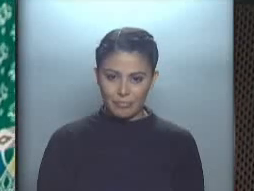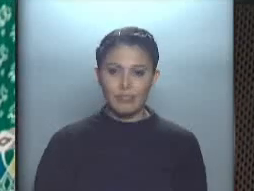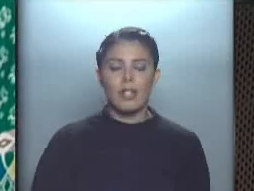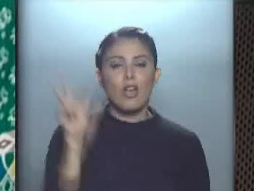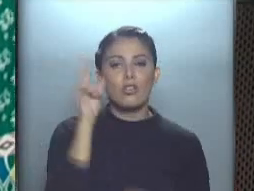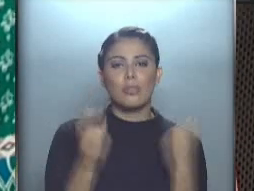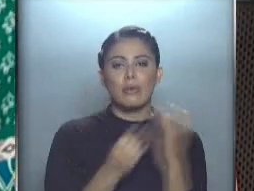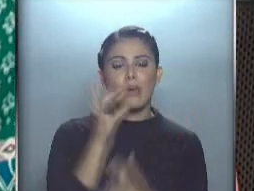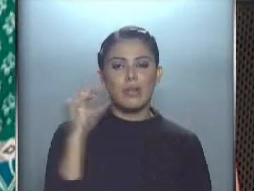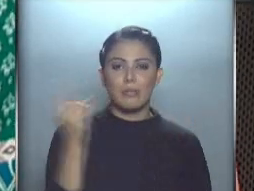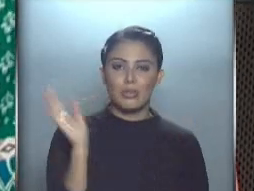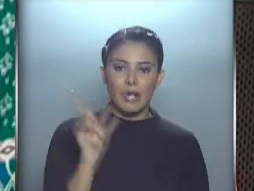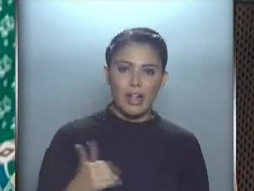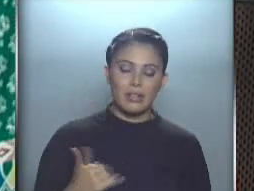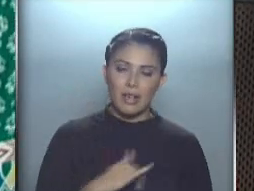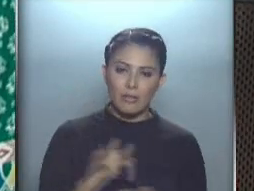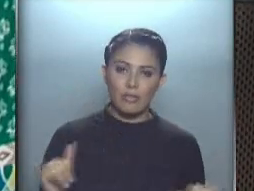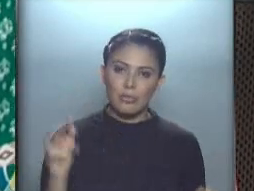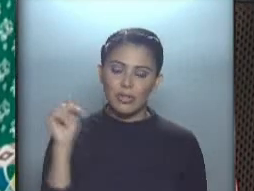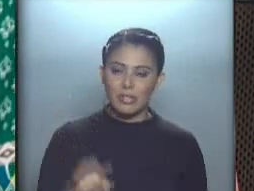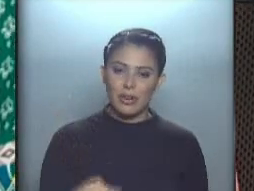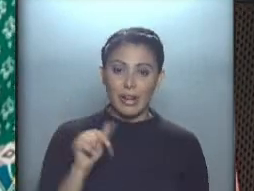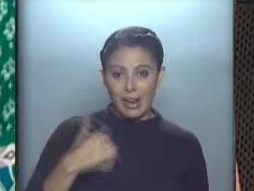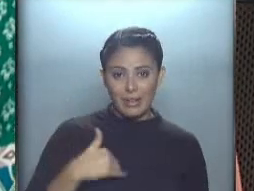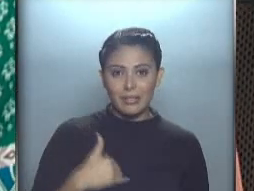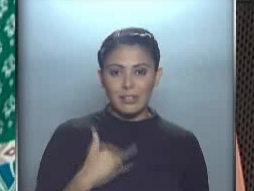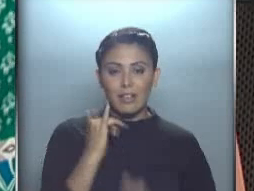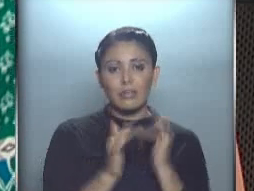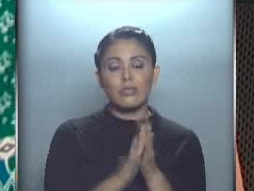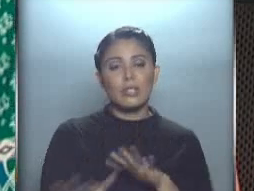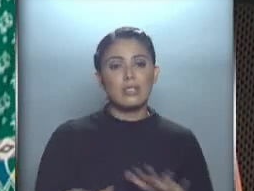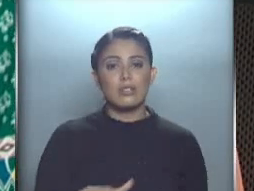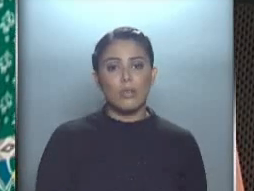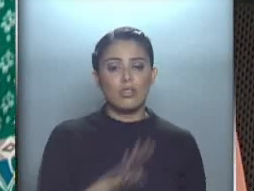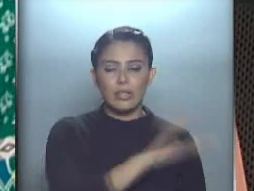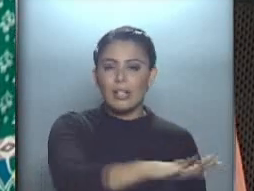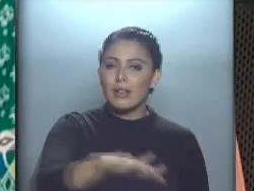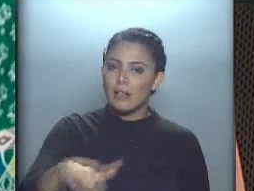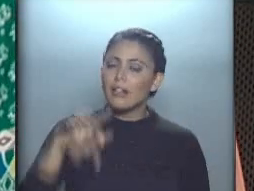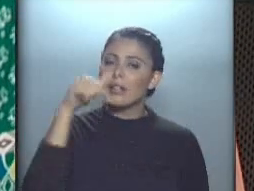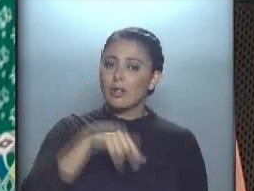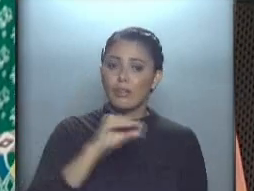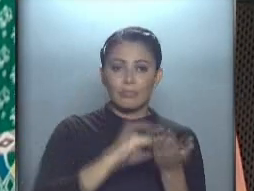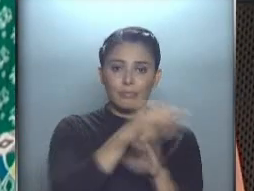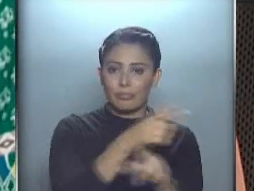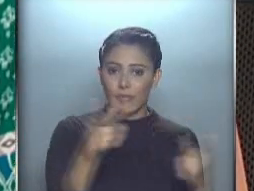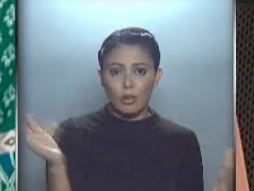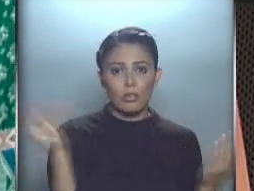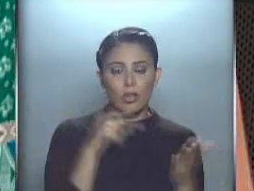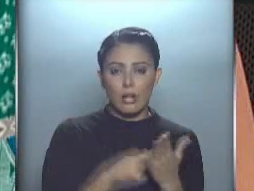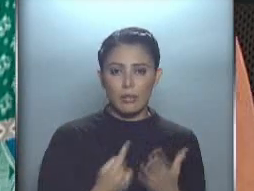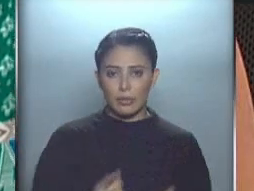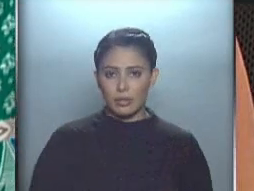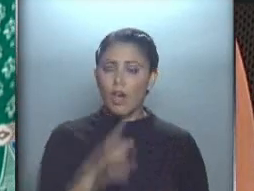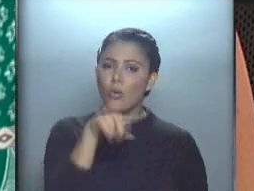8 de la mañana, 40 minutos en todo el país. La información ahora de nuestro país para hablar de la situación de los chicos que quedaron sin vacantes en la ciudad de